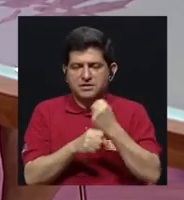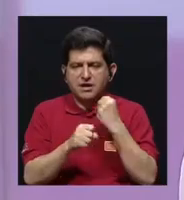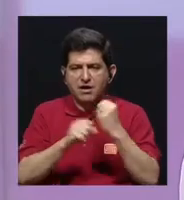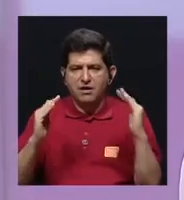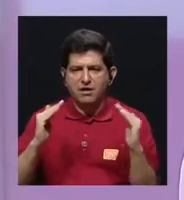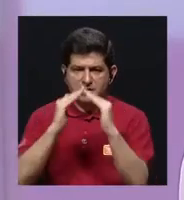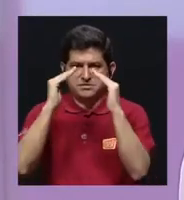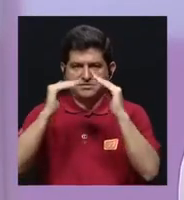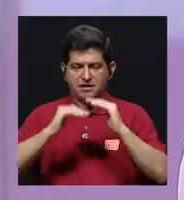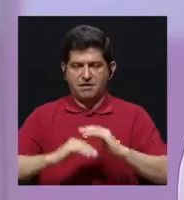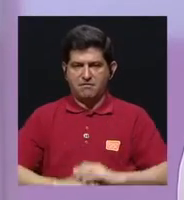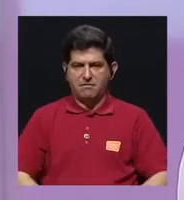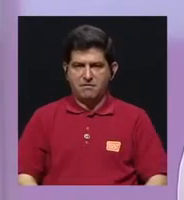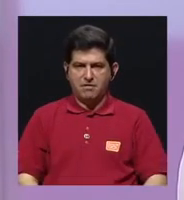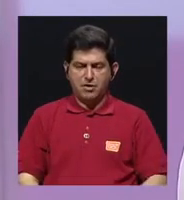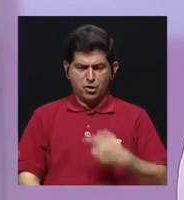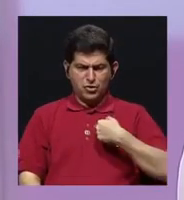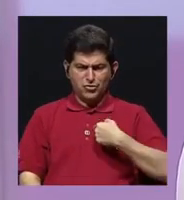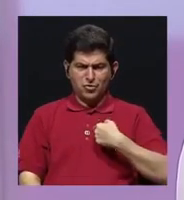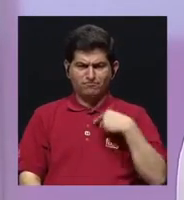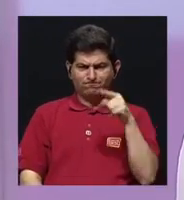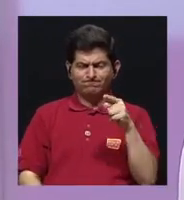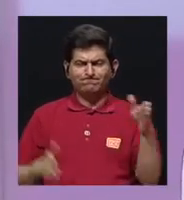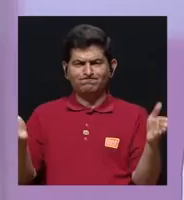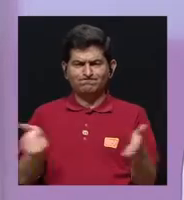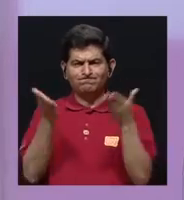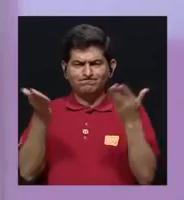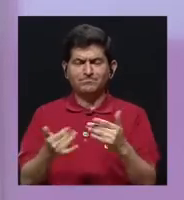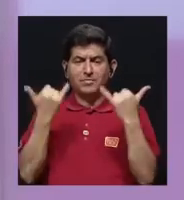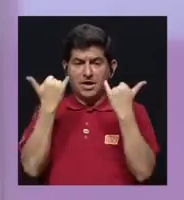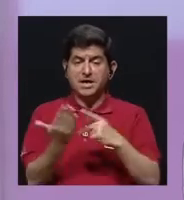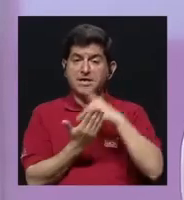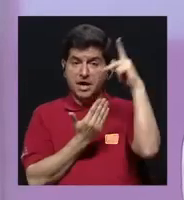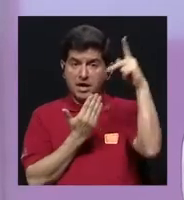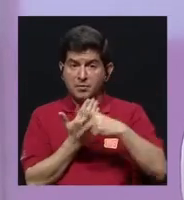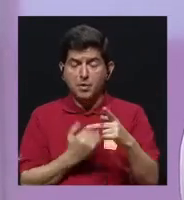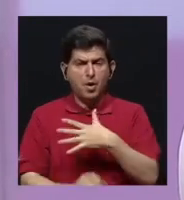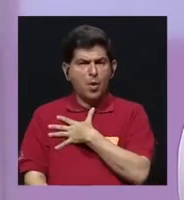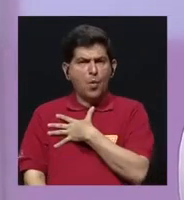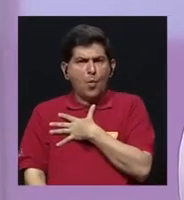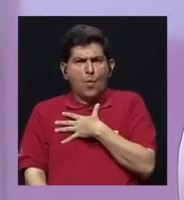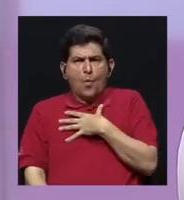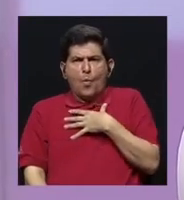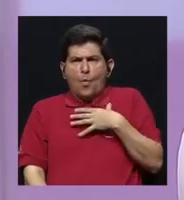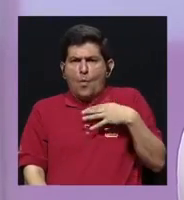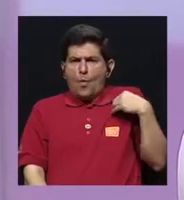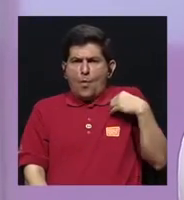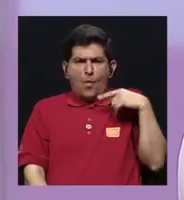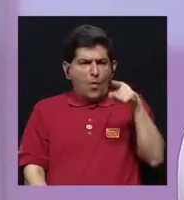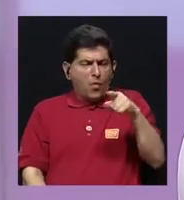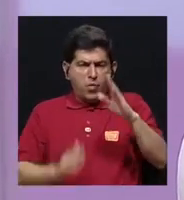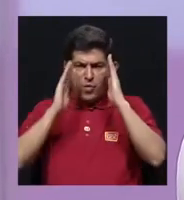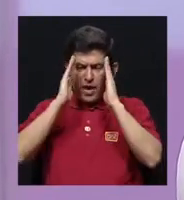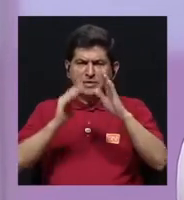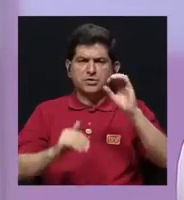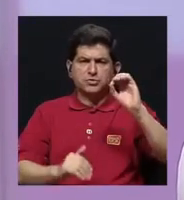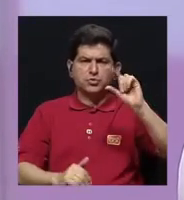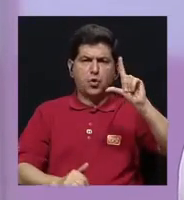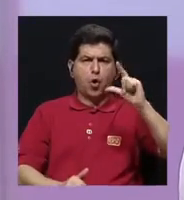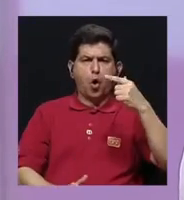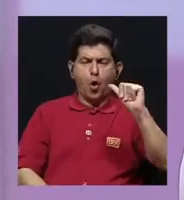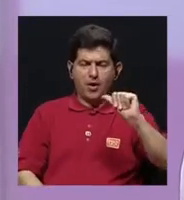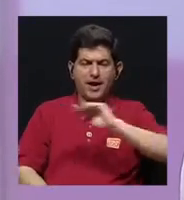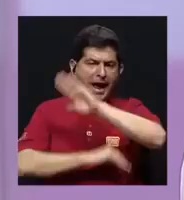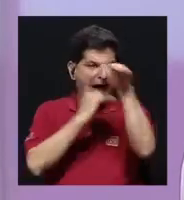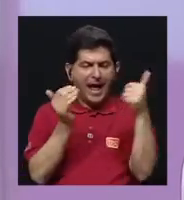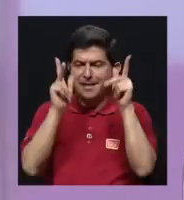casa, ¿verdad? Entonces, eso fue lo que me motivó y al llegar al programa me gustó mucho la atención de doña Olga hacia nosotros,